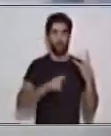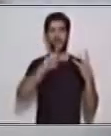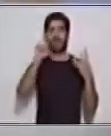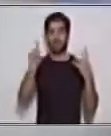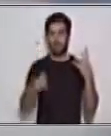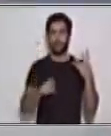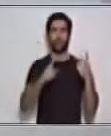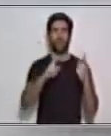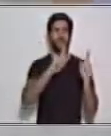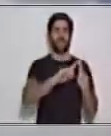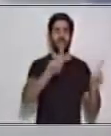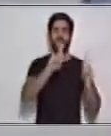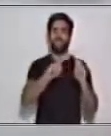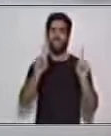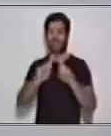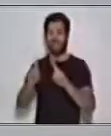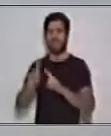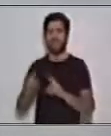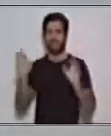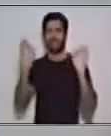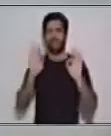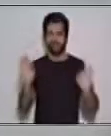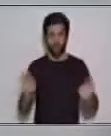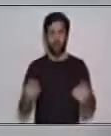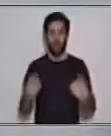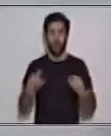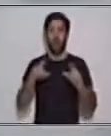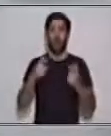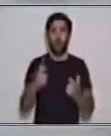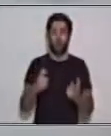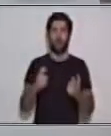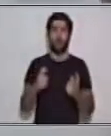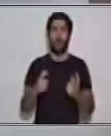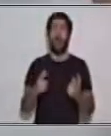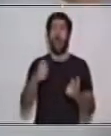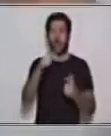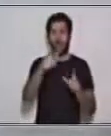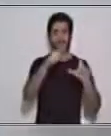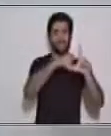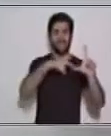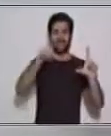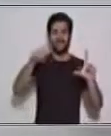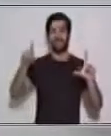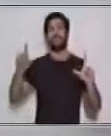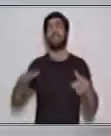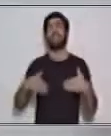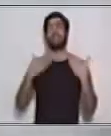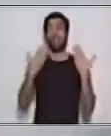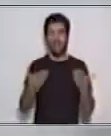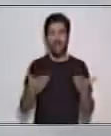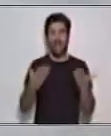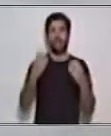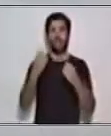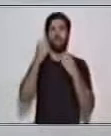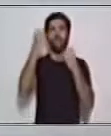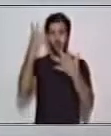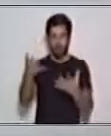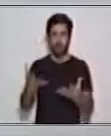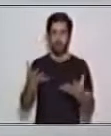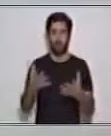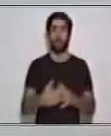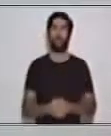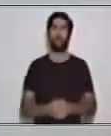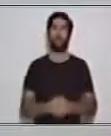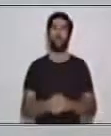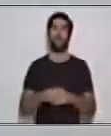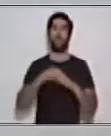haciendo varias preguntas en relación a la gráfica, y esta gráfica nos da esta información. Entonces,